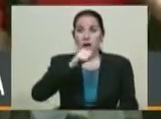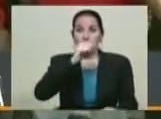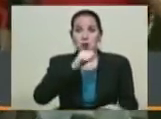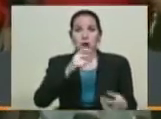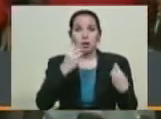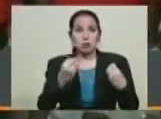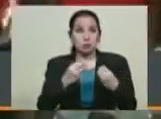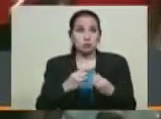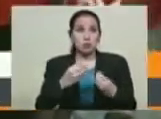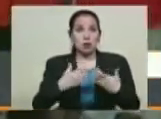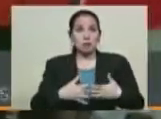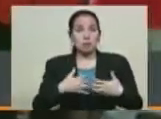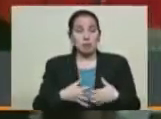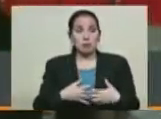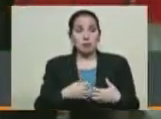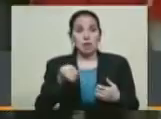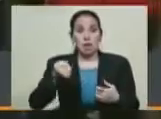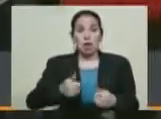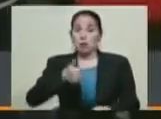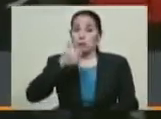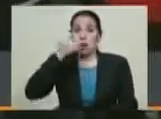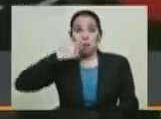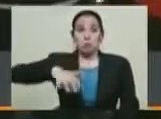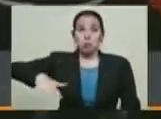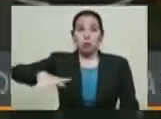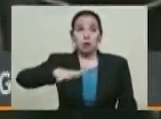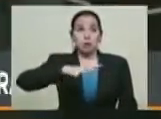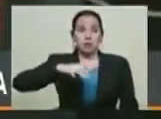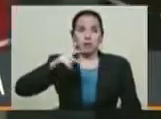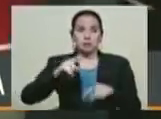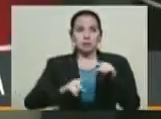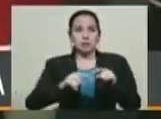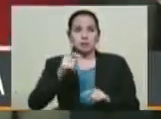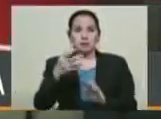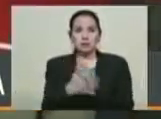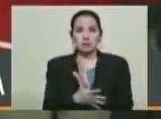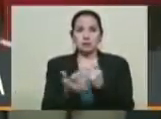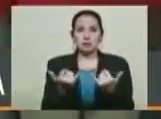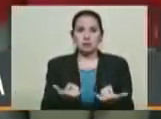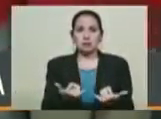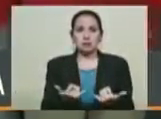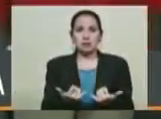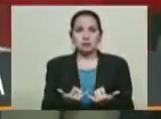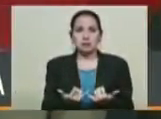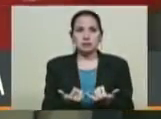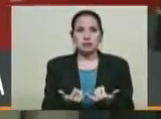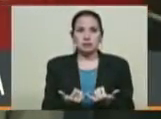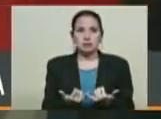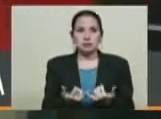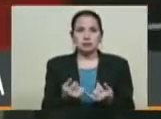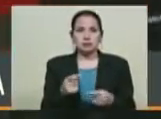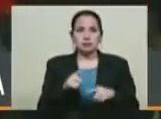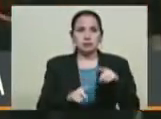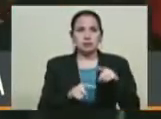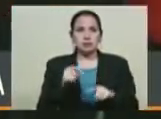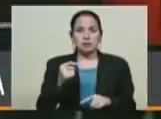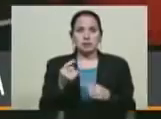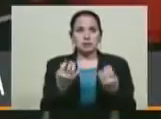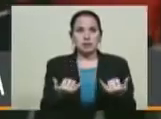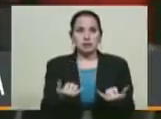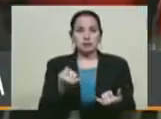pueblo, que fundamentalmente es el beneficiado de todo esto. Yo quisiera entonces contar hasta 3, y ustedes me